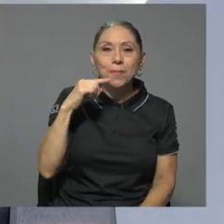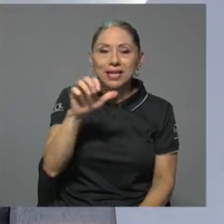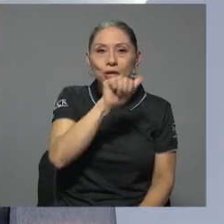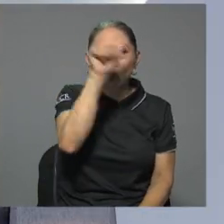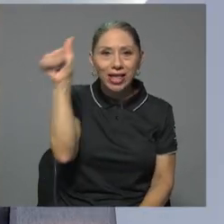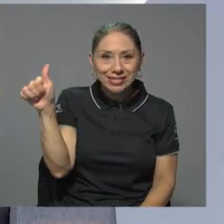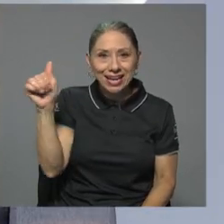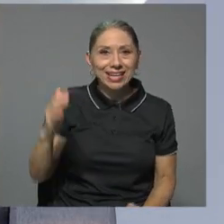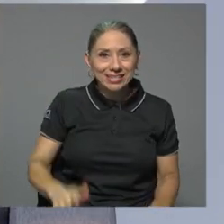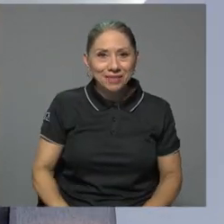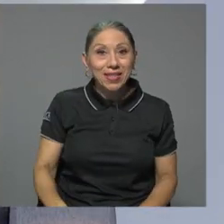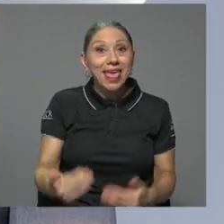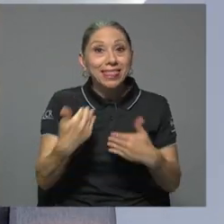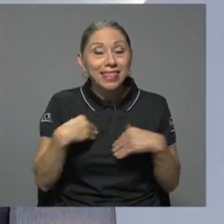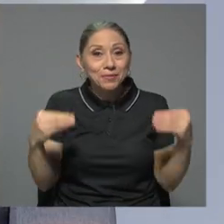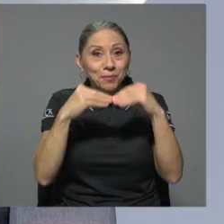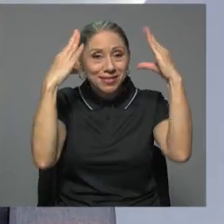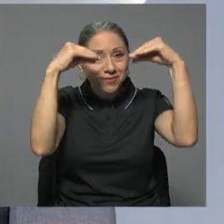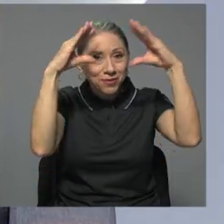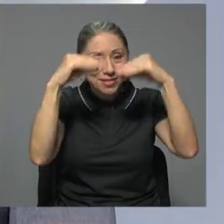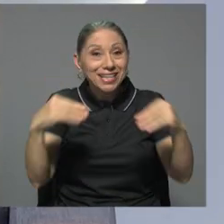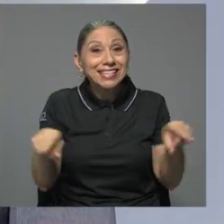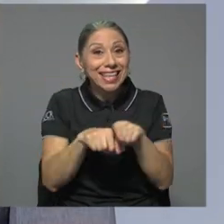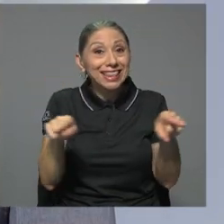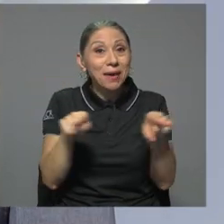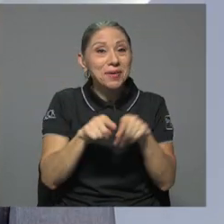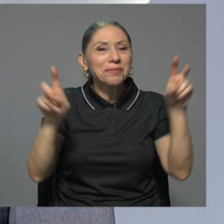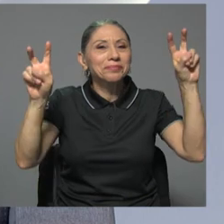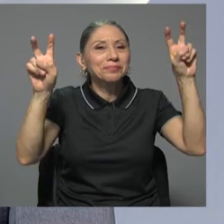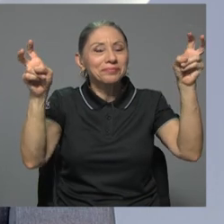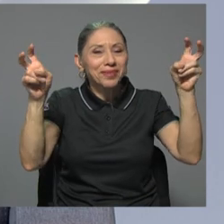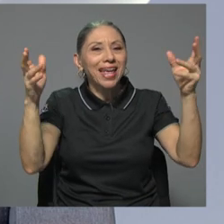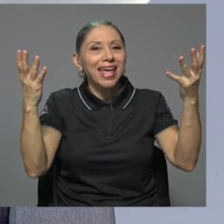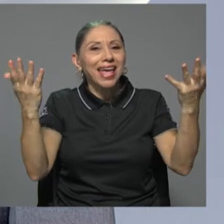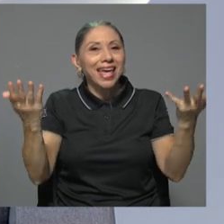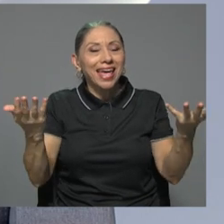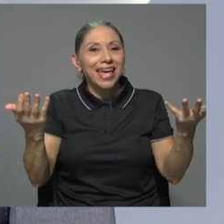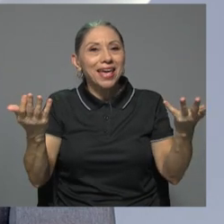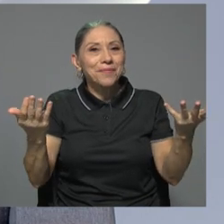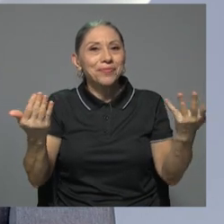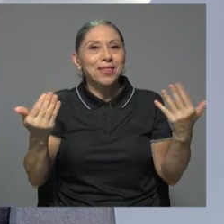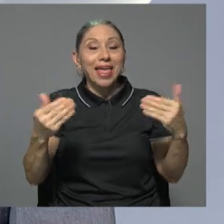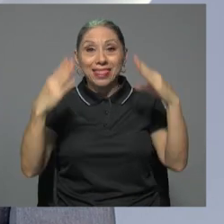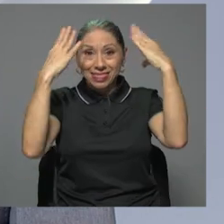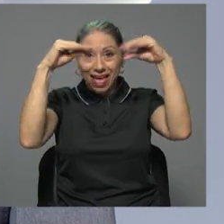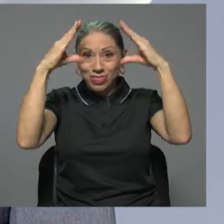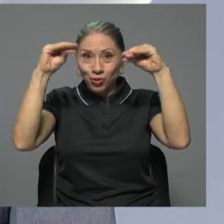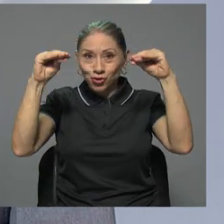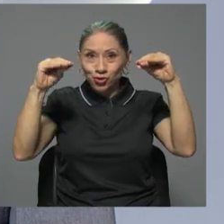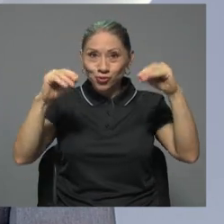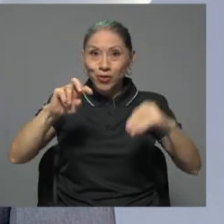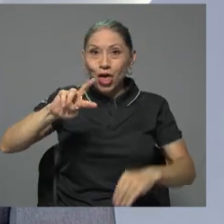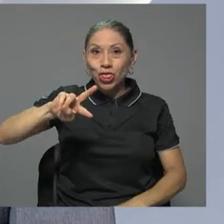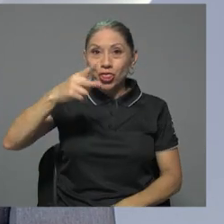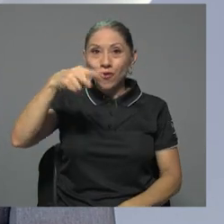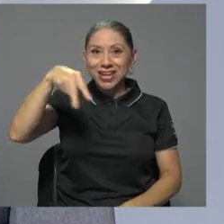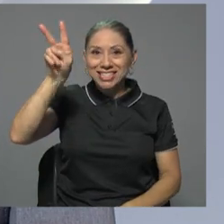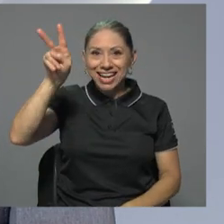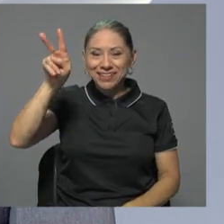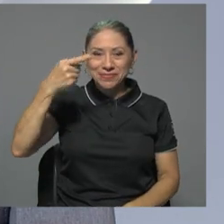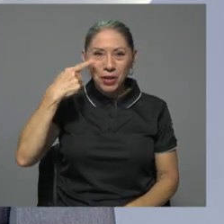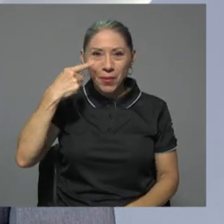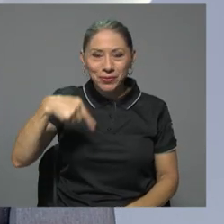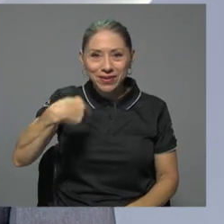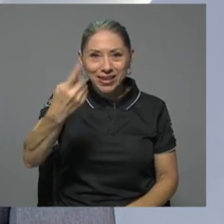tenemos más informaciones y tenemos también nuestra sección de datos doble check vamos a ver a